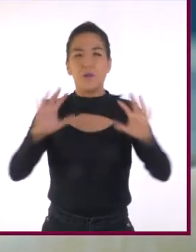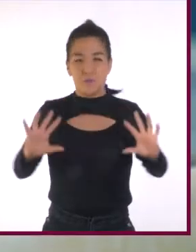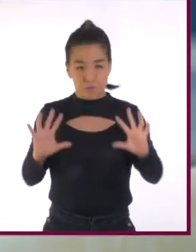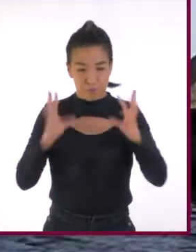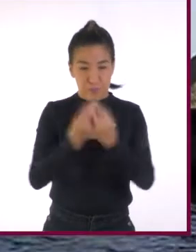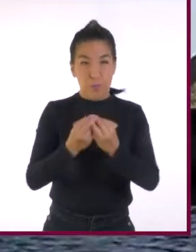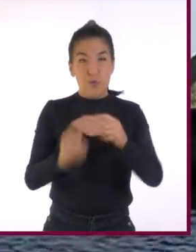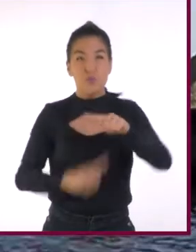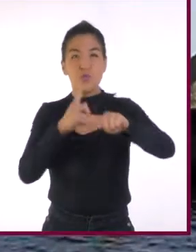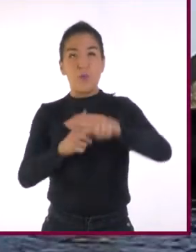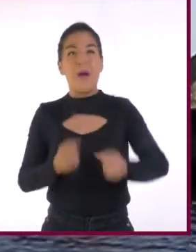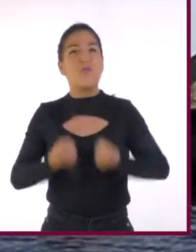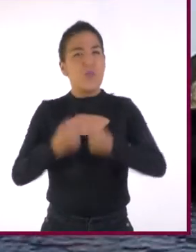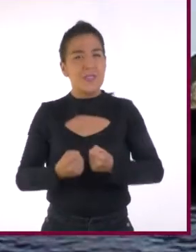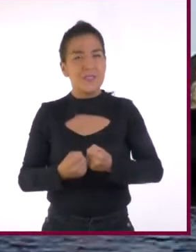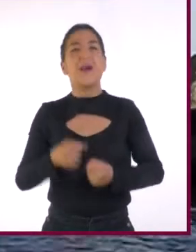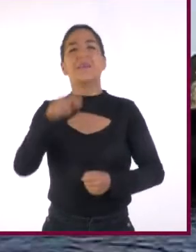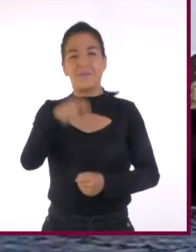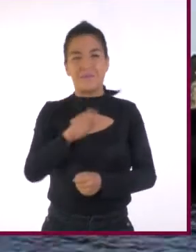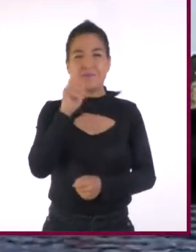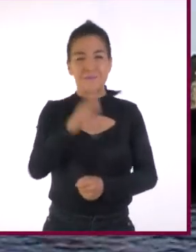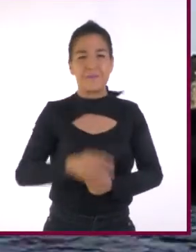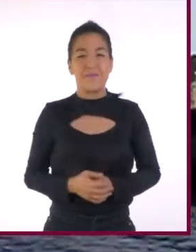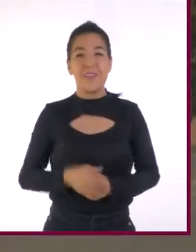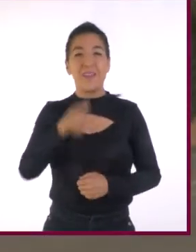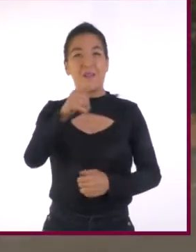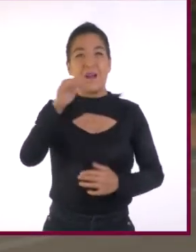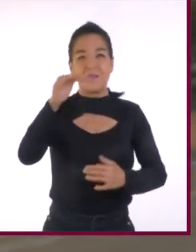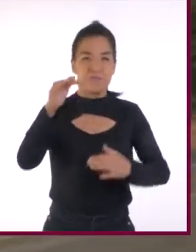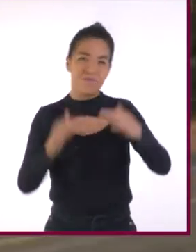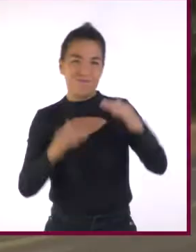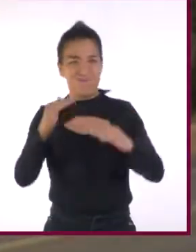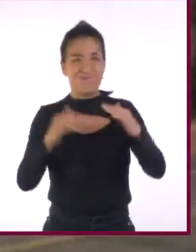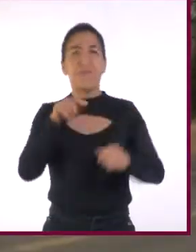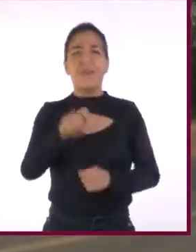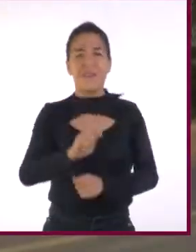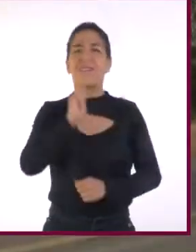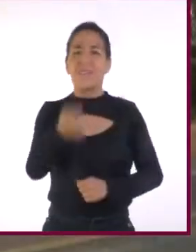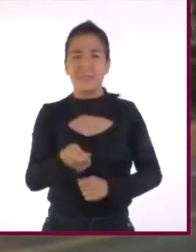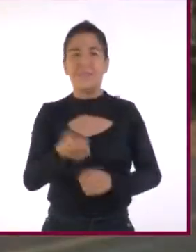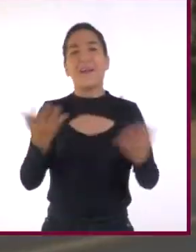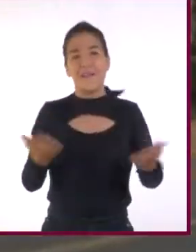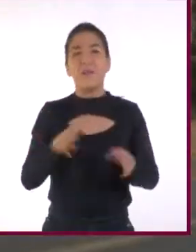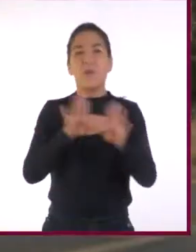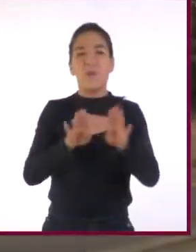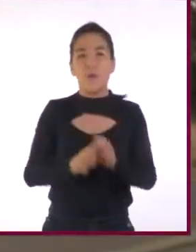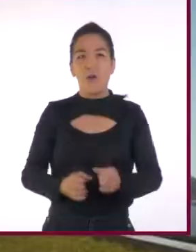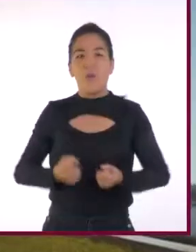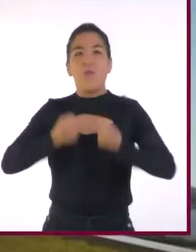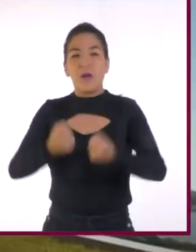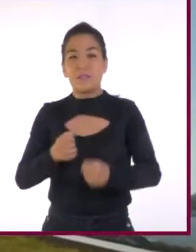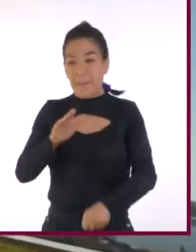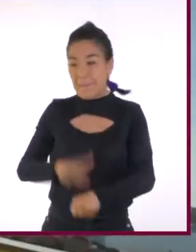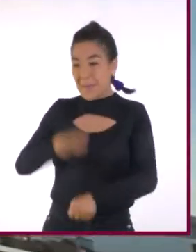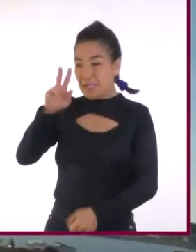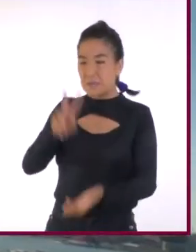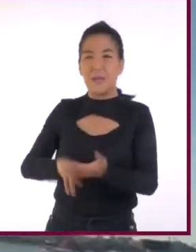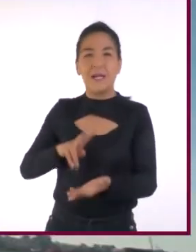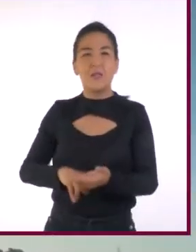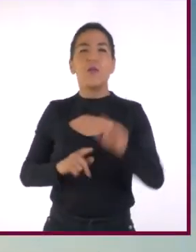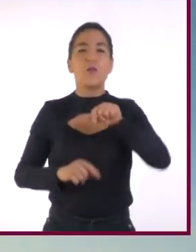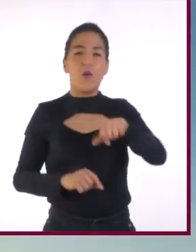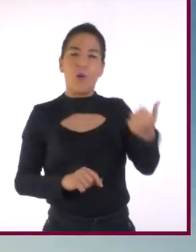el resultado de la suma de las fuerzas? Bueno, como tu centro de masa sale de balance, esto significa que una de las fuerzas resulta